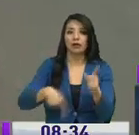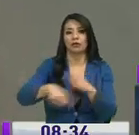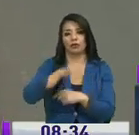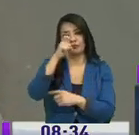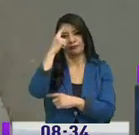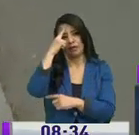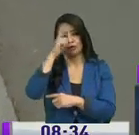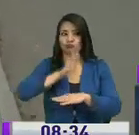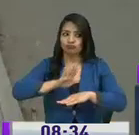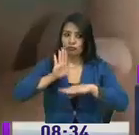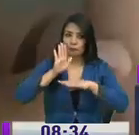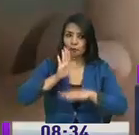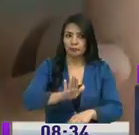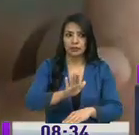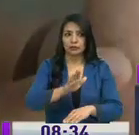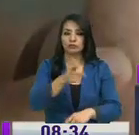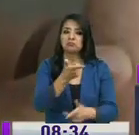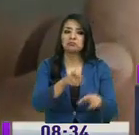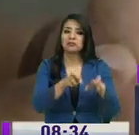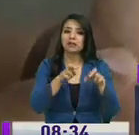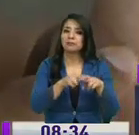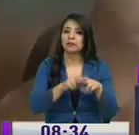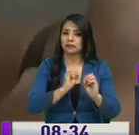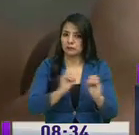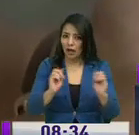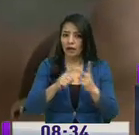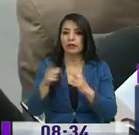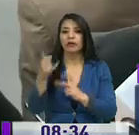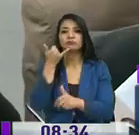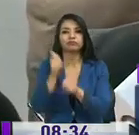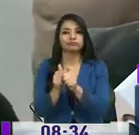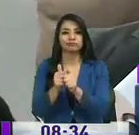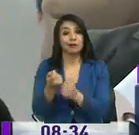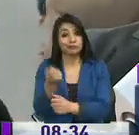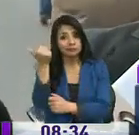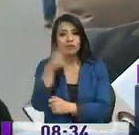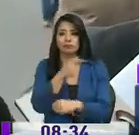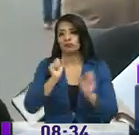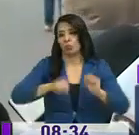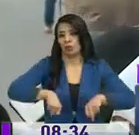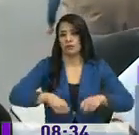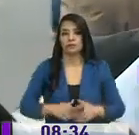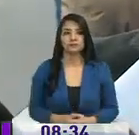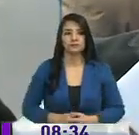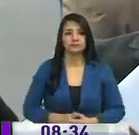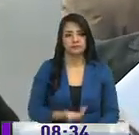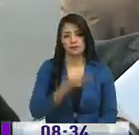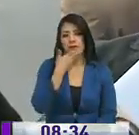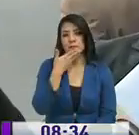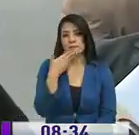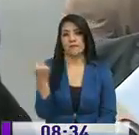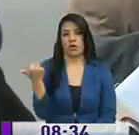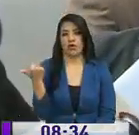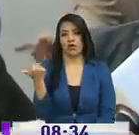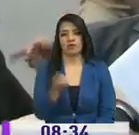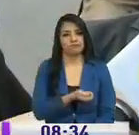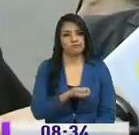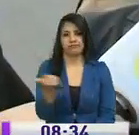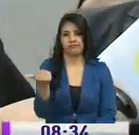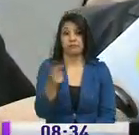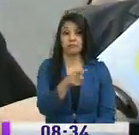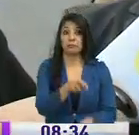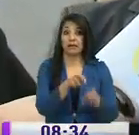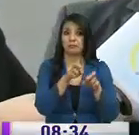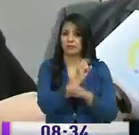a eliminar la ilegalidad y las plataformas digitales de taxis. Es más factible y mucho mejor el que se erradique la